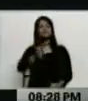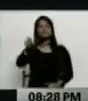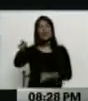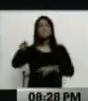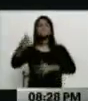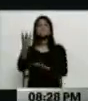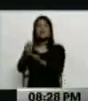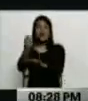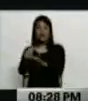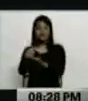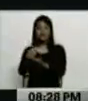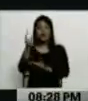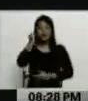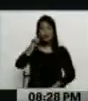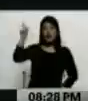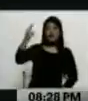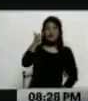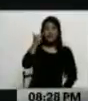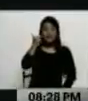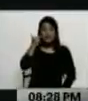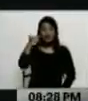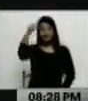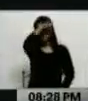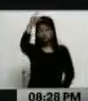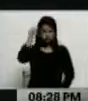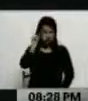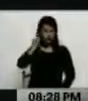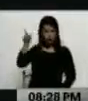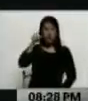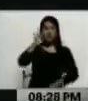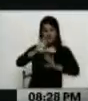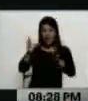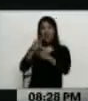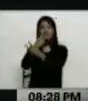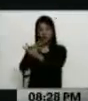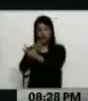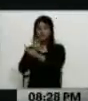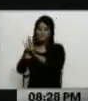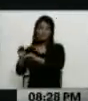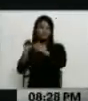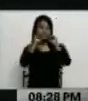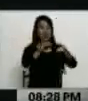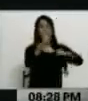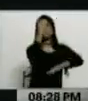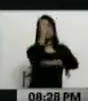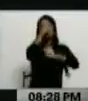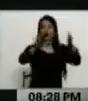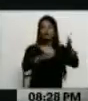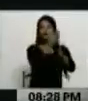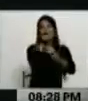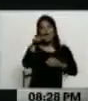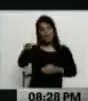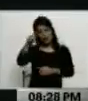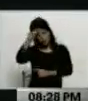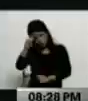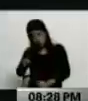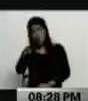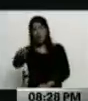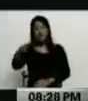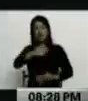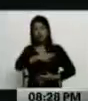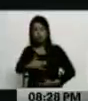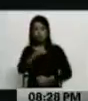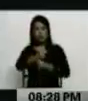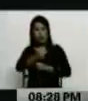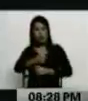Juana avanzadora es la primera heroína afrodescendiente que es llevada al panteón Nacional de Venezuela reconociendo su entrega y amor por la